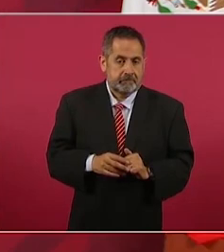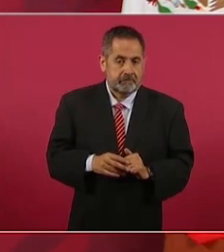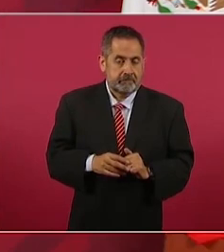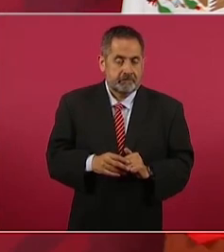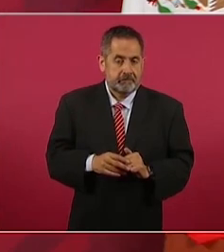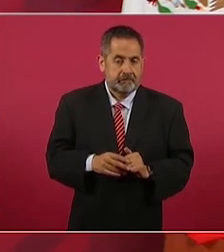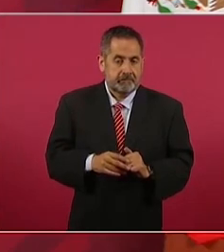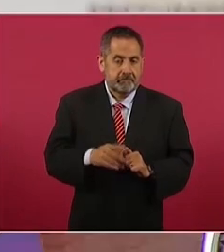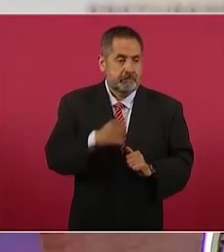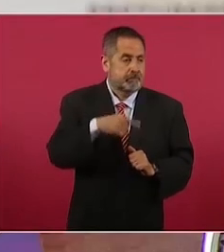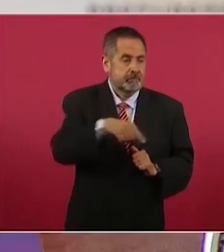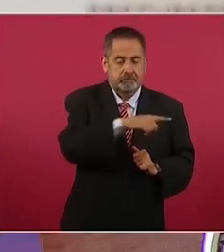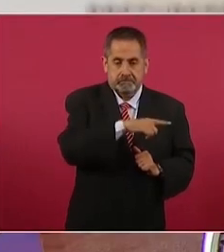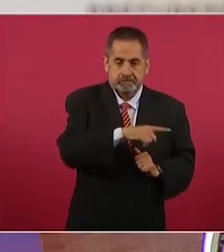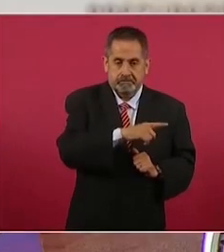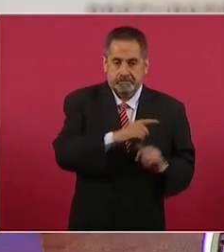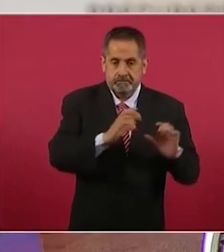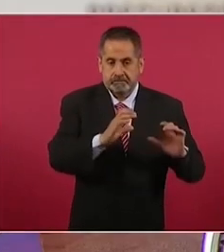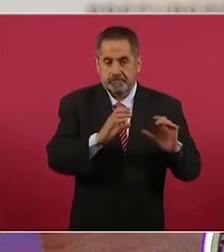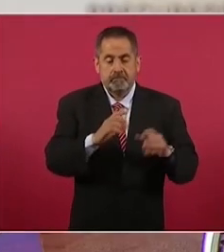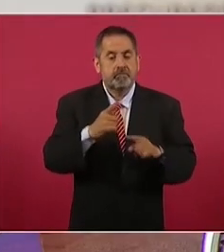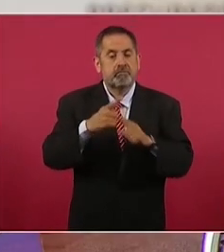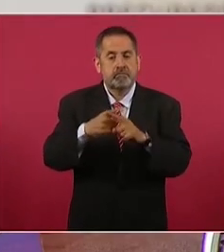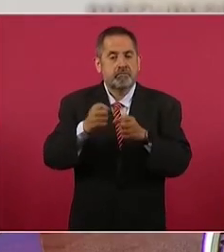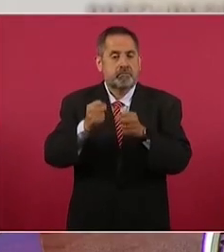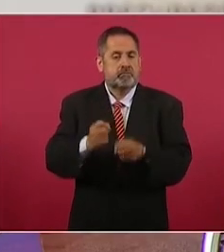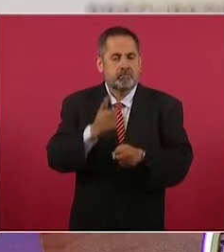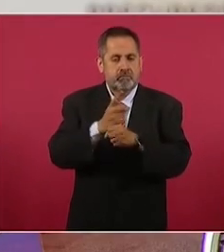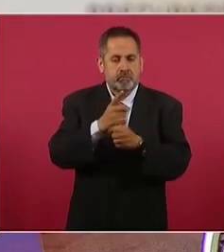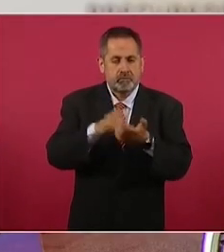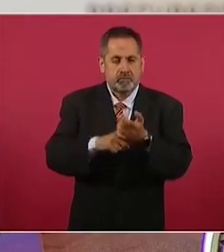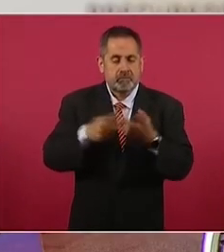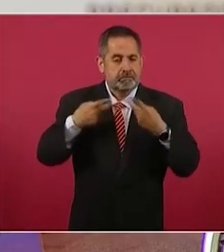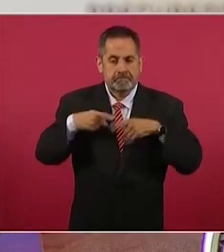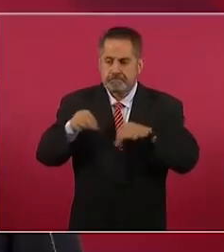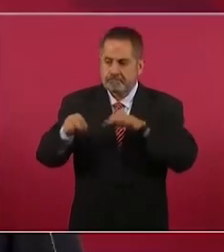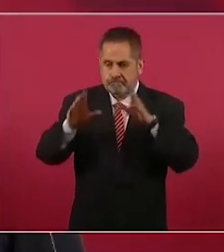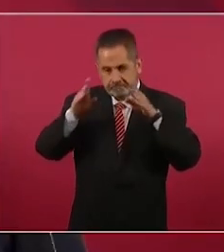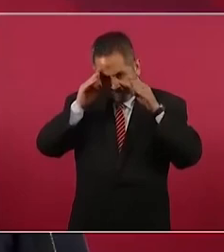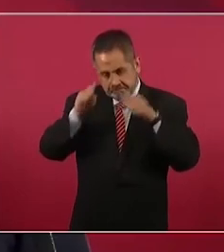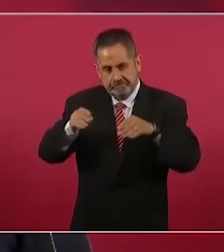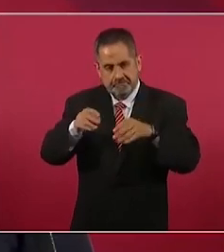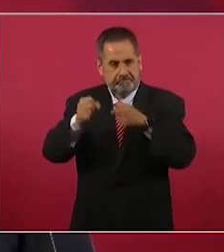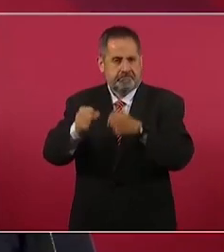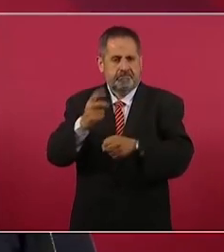actuaran con mucho cuidado por la seguridad de los trabajadores,